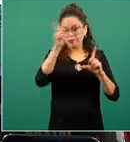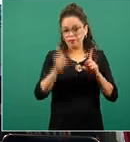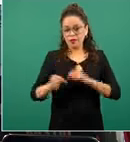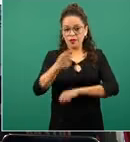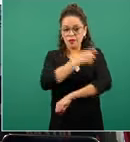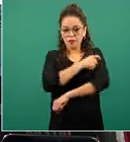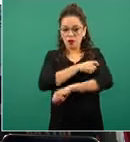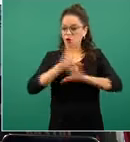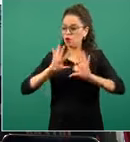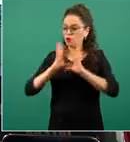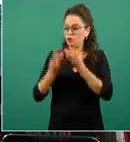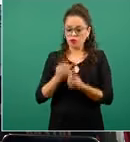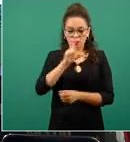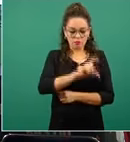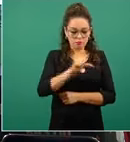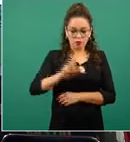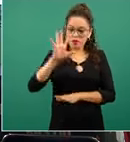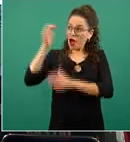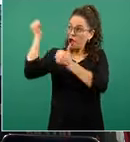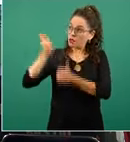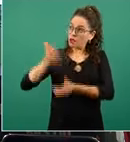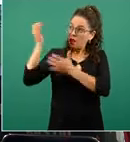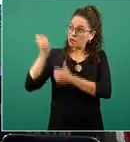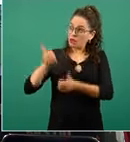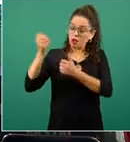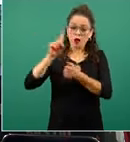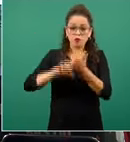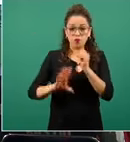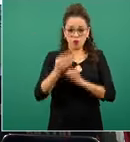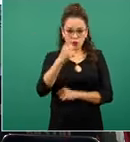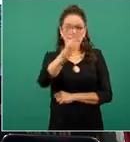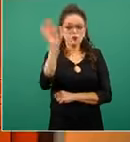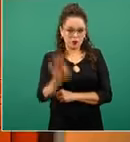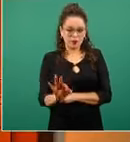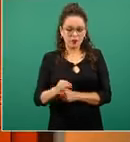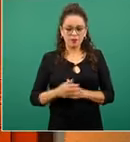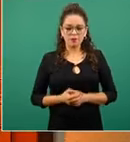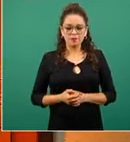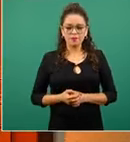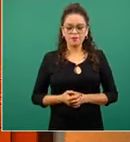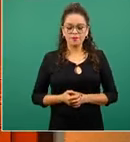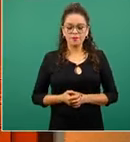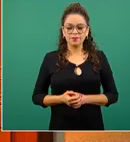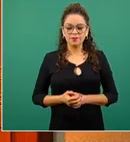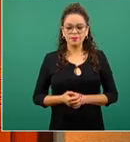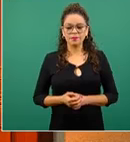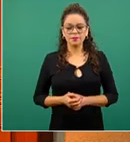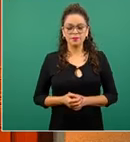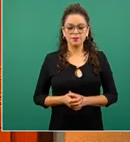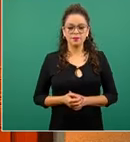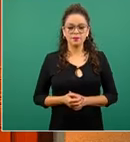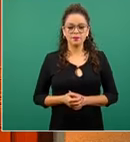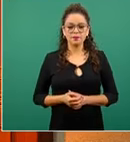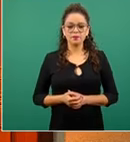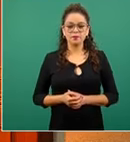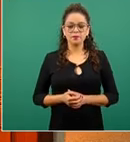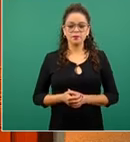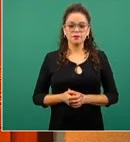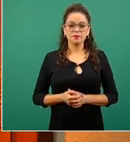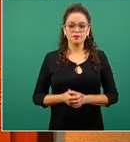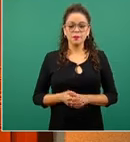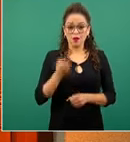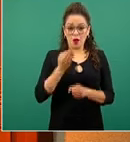de dosis que hasta el momento han llegado de este 91%. Si vemos la siguiente diapositiva, aquí justo